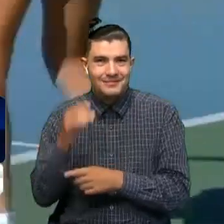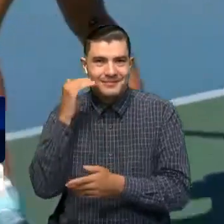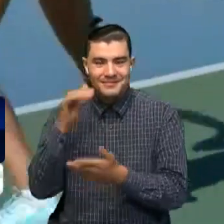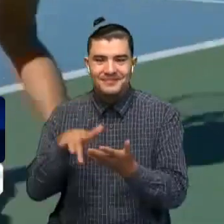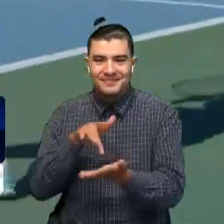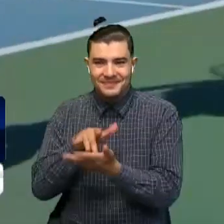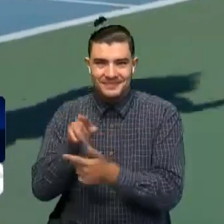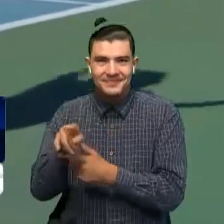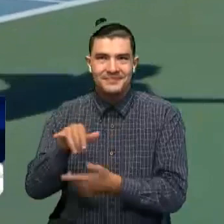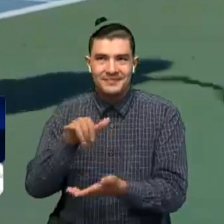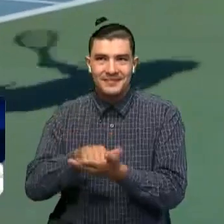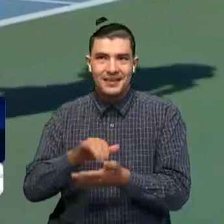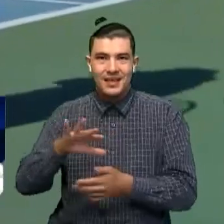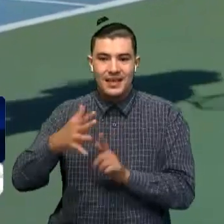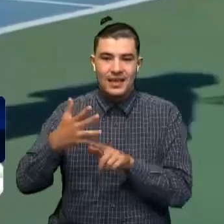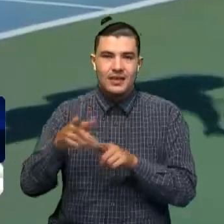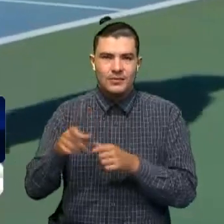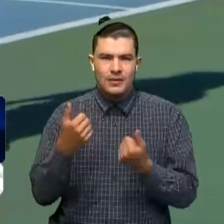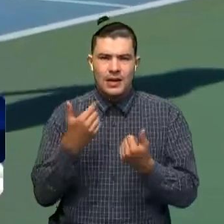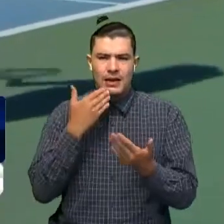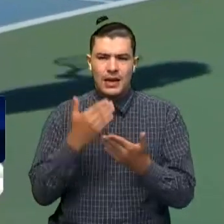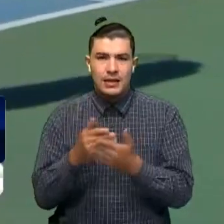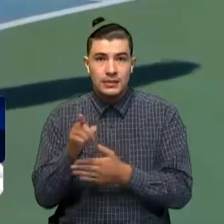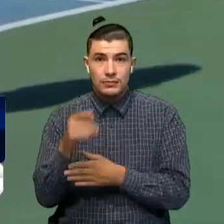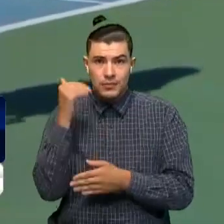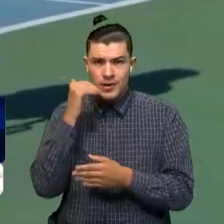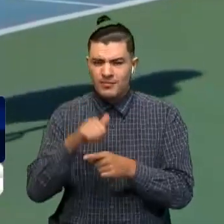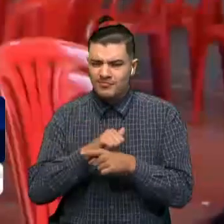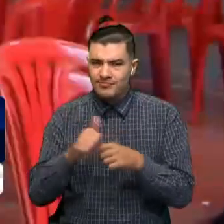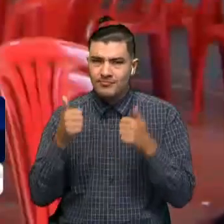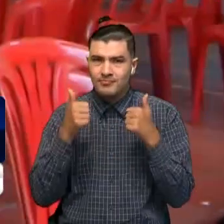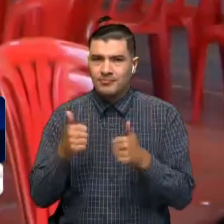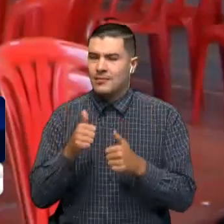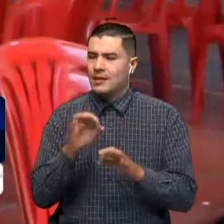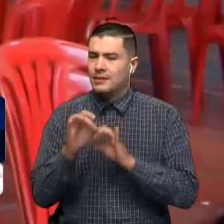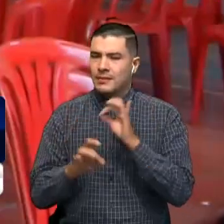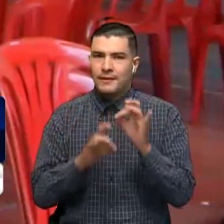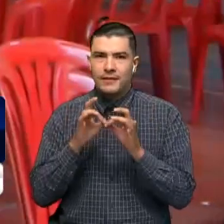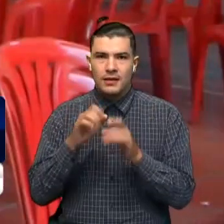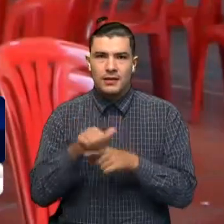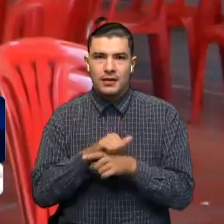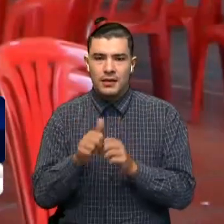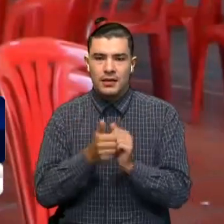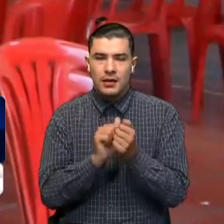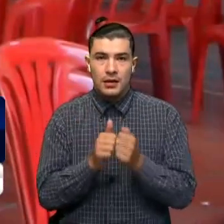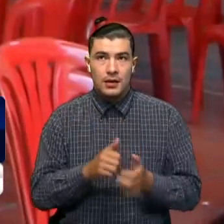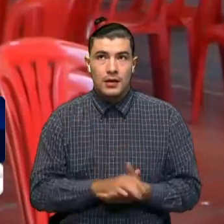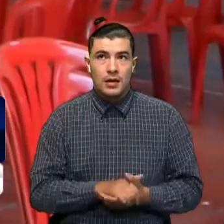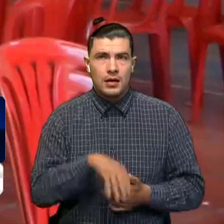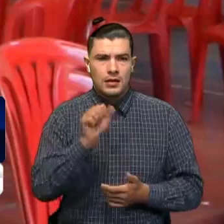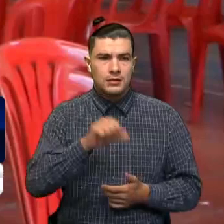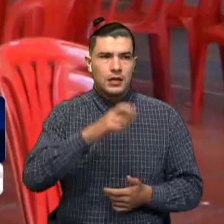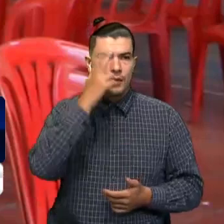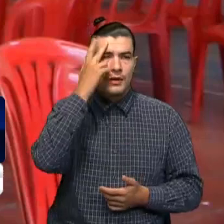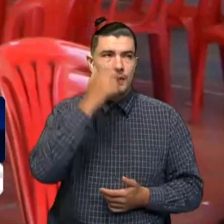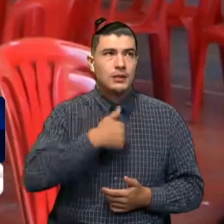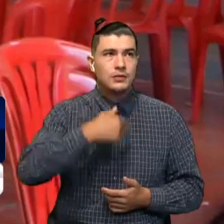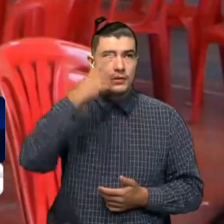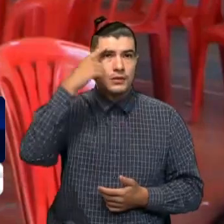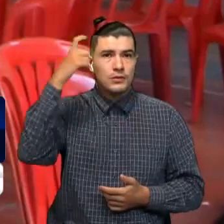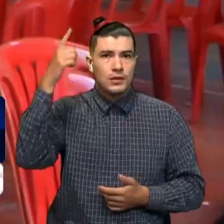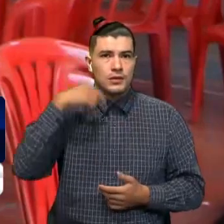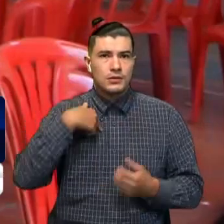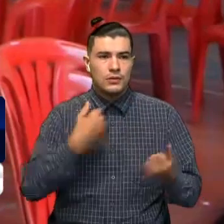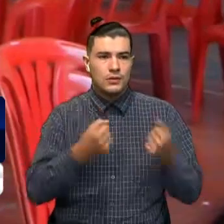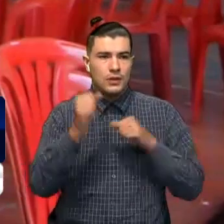obtuvo la quinta casilla gracias a su excelente actuación nada como ésta decía no voy a decir obviamente hoy con la conexión y con la ilusión de